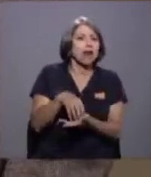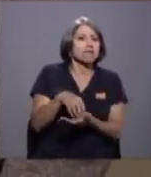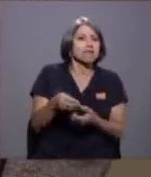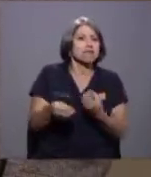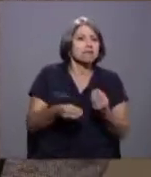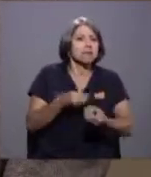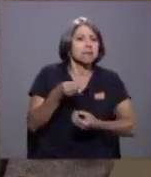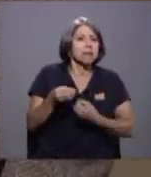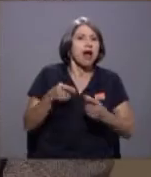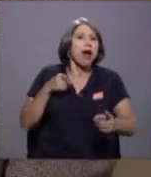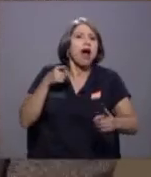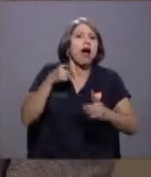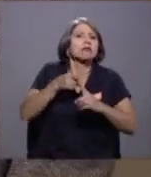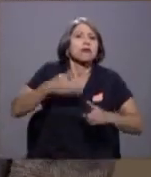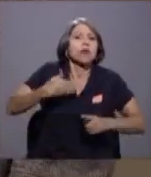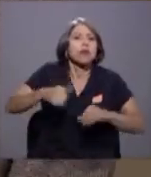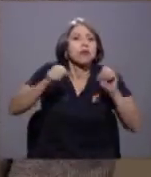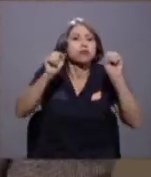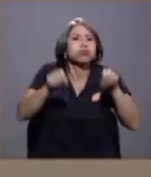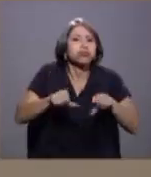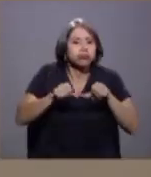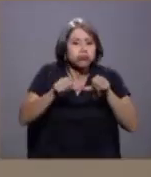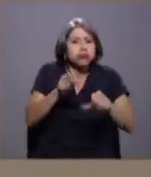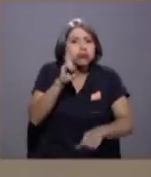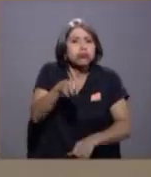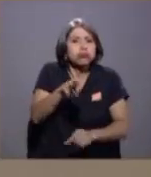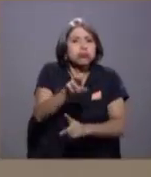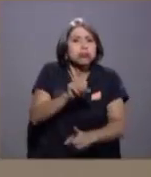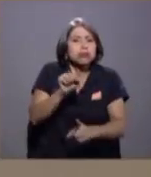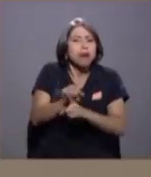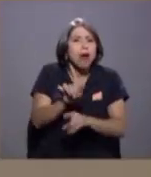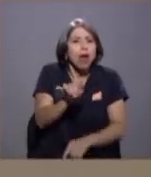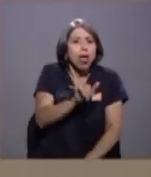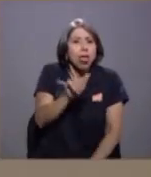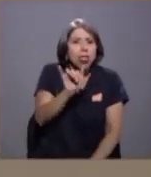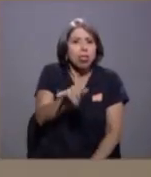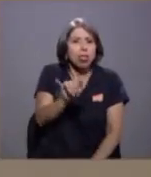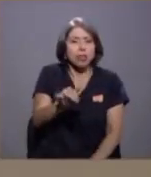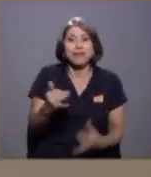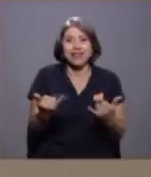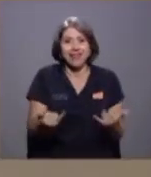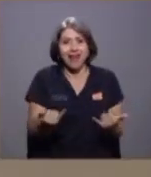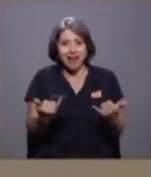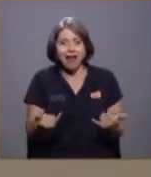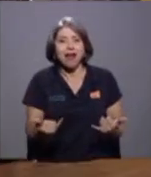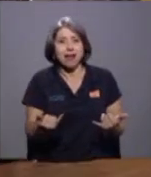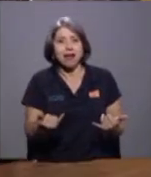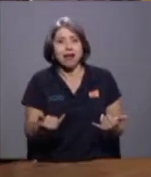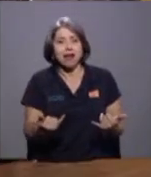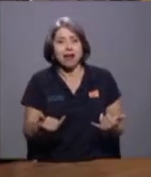cuándo podemos sostener esta situación. Ahora, encima de todo,